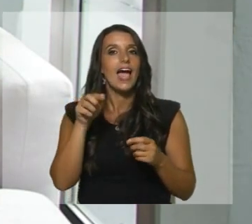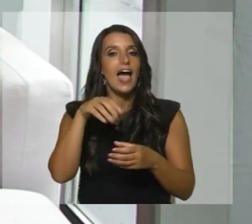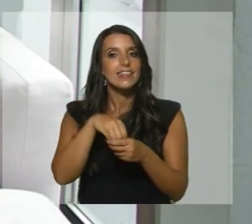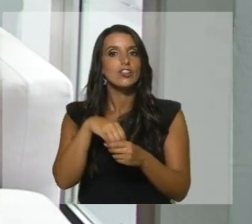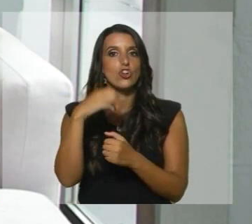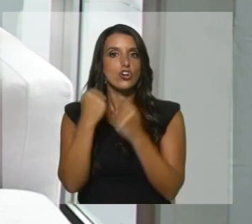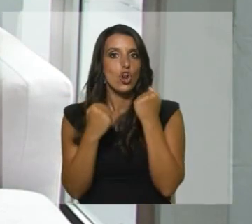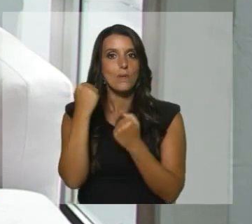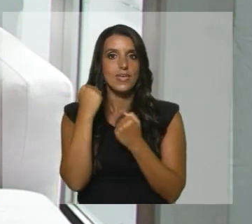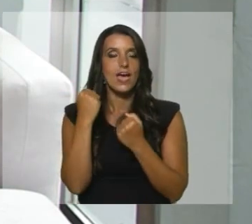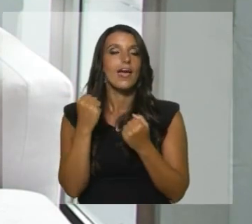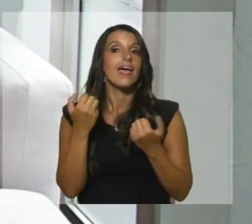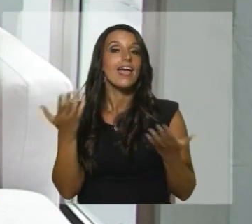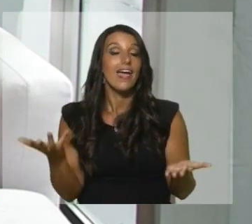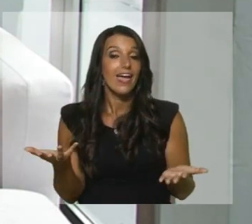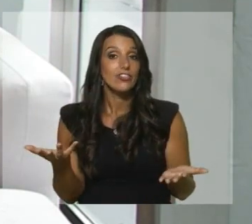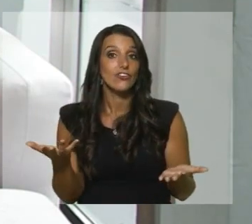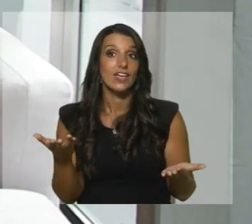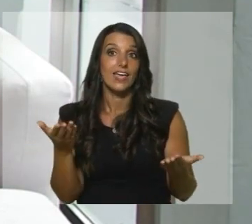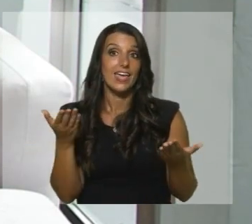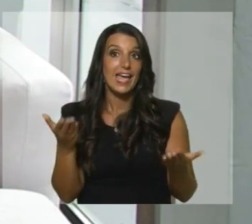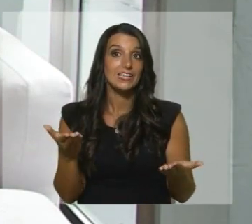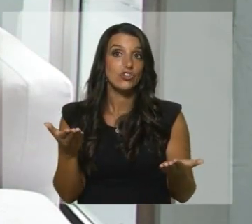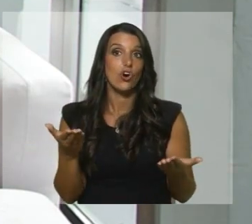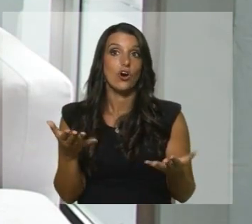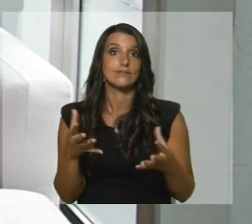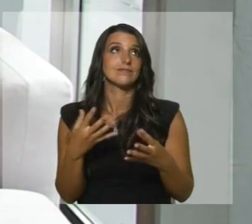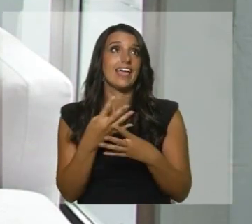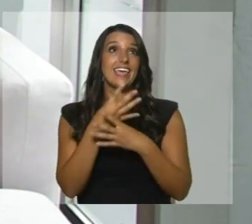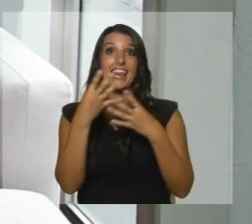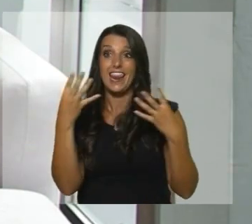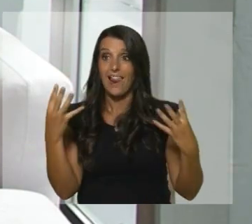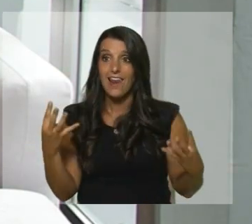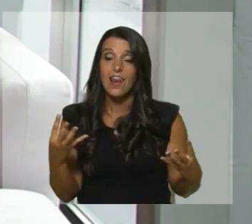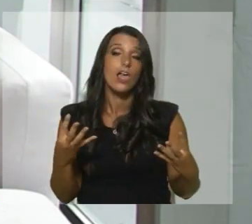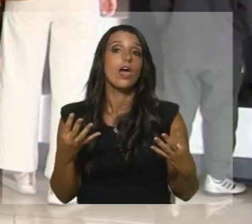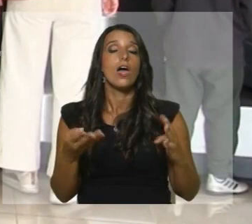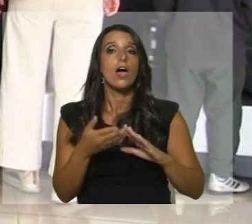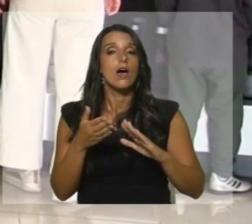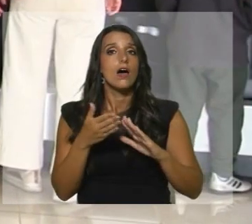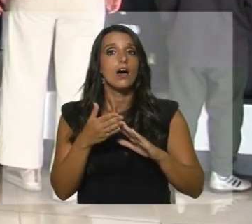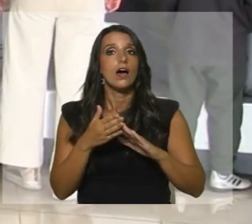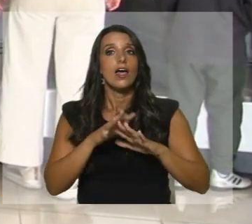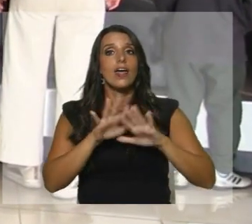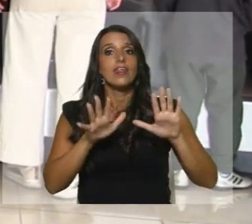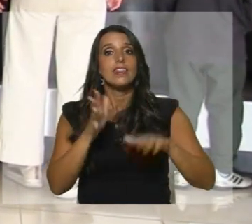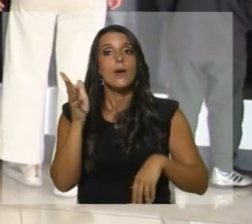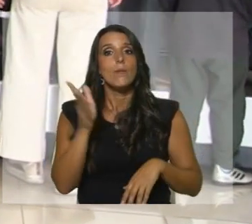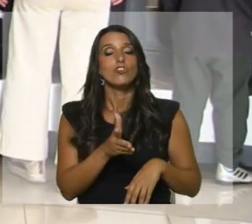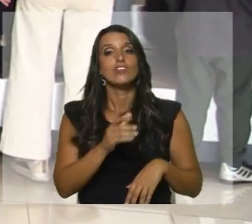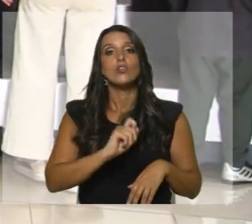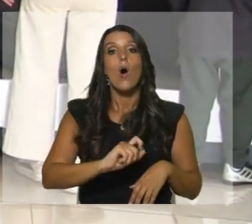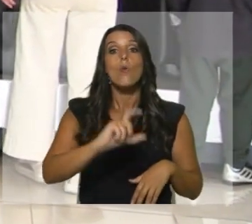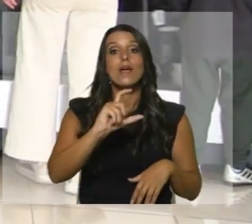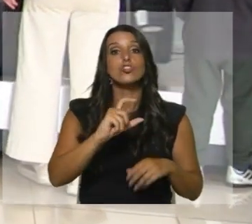economía Eh Esto a a grandes rasgos eh incrementaría alrededor de un 10% por tramo